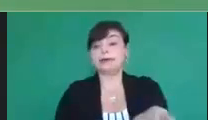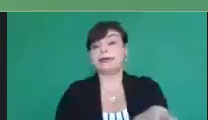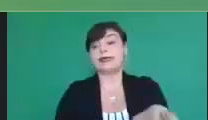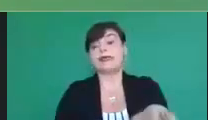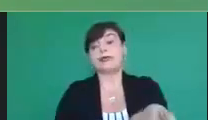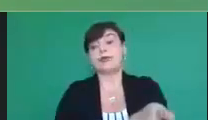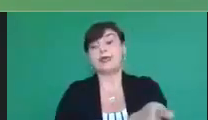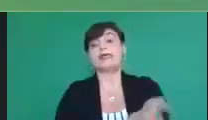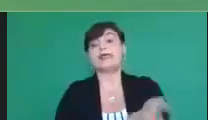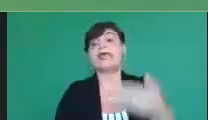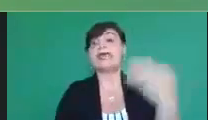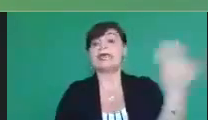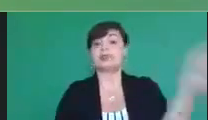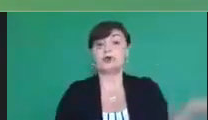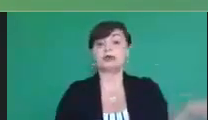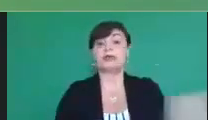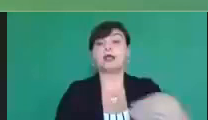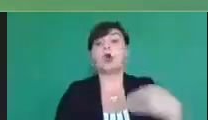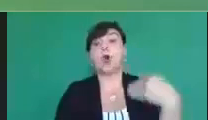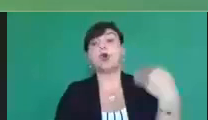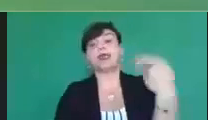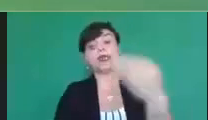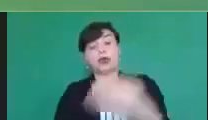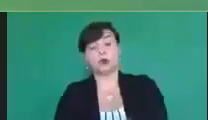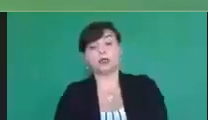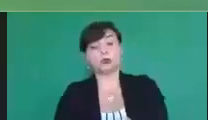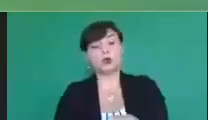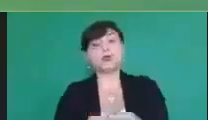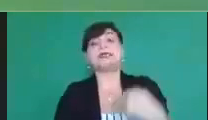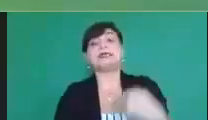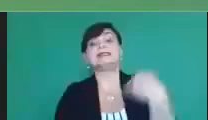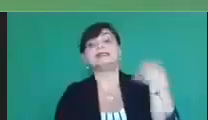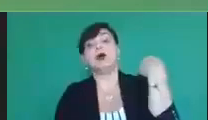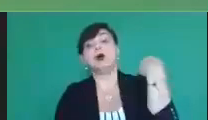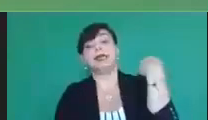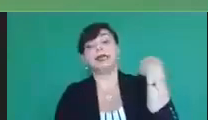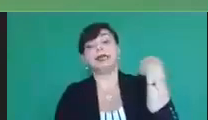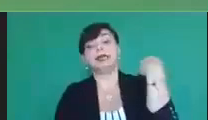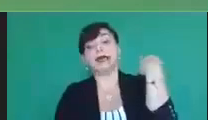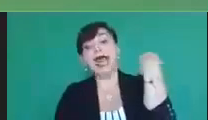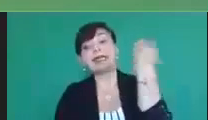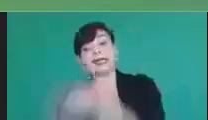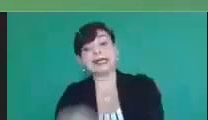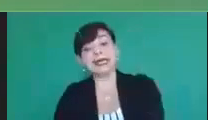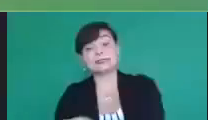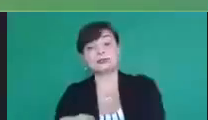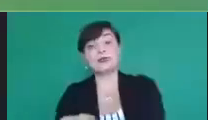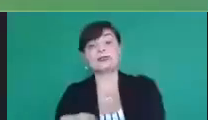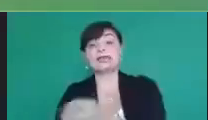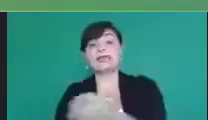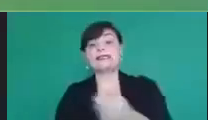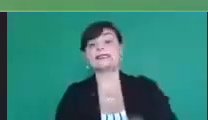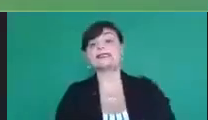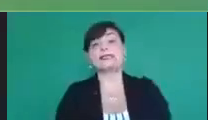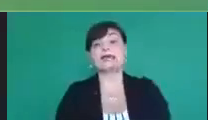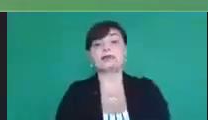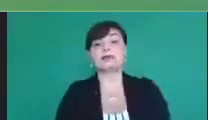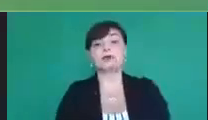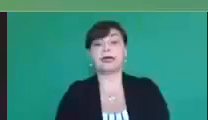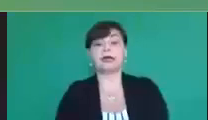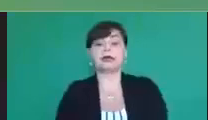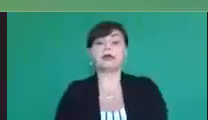que deshuese y exporte o que elabore tortas de carne y exporte, esa sería la